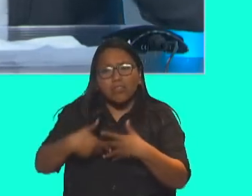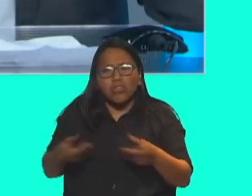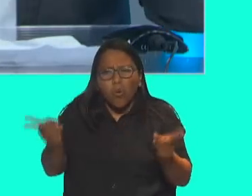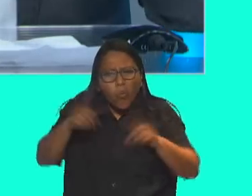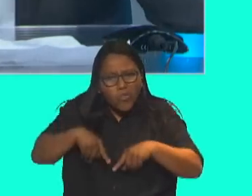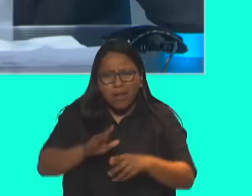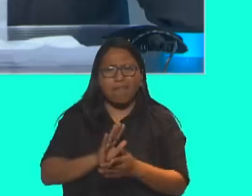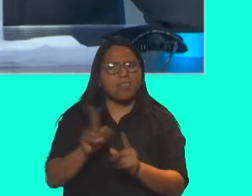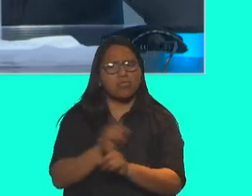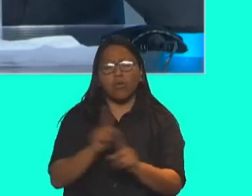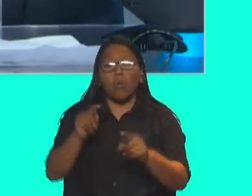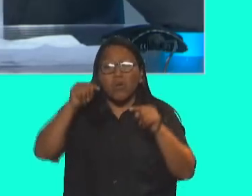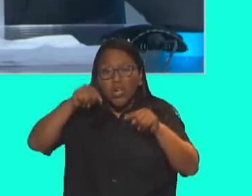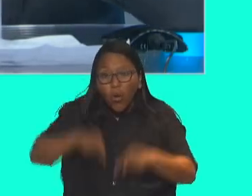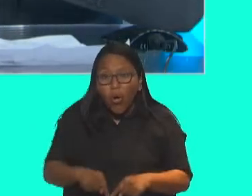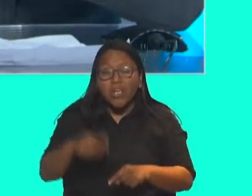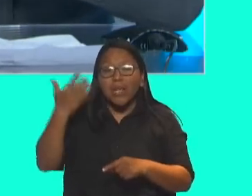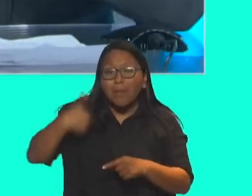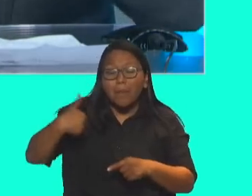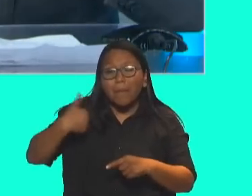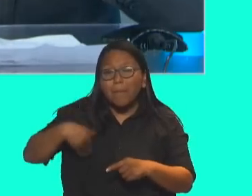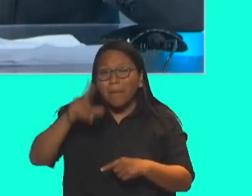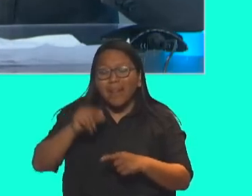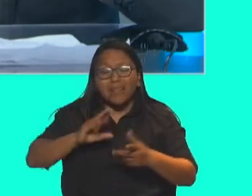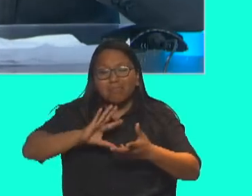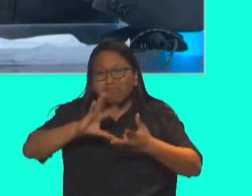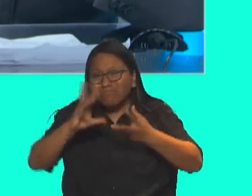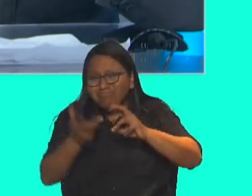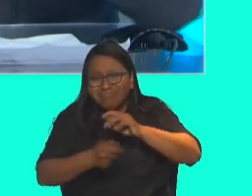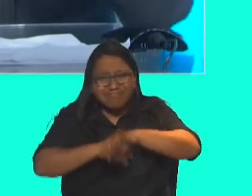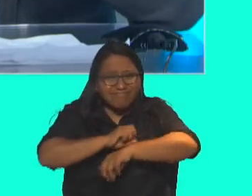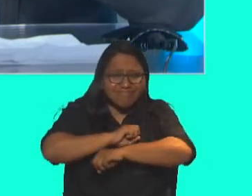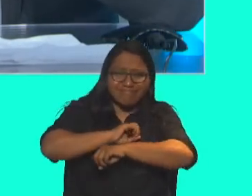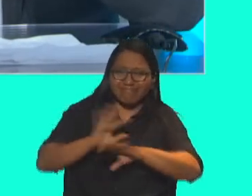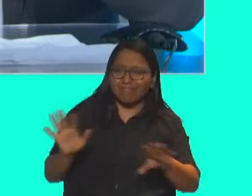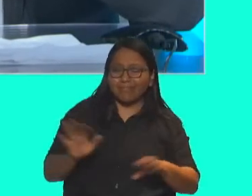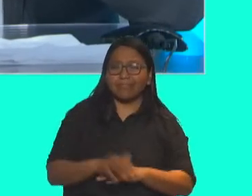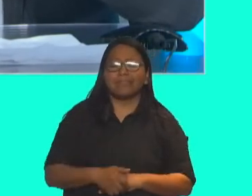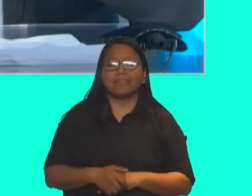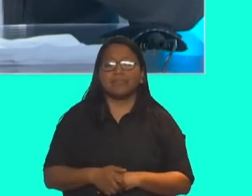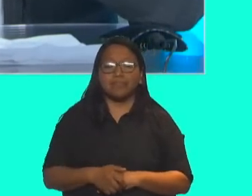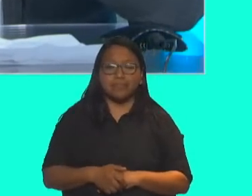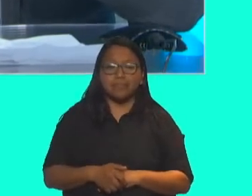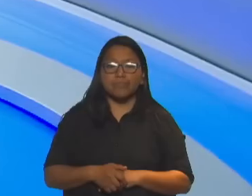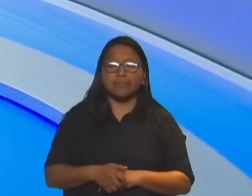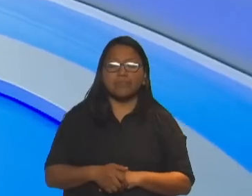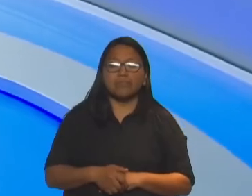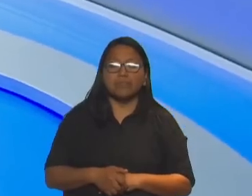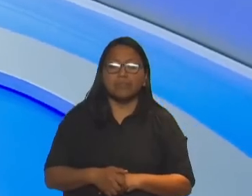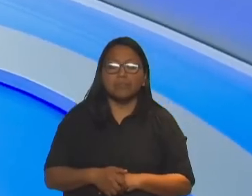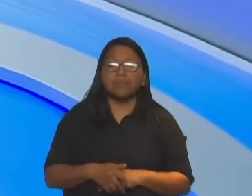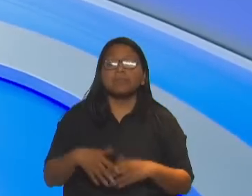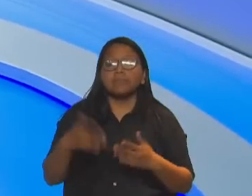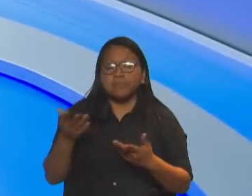porque hoy el país sería un caos pero un caos de final abierto sí igual también lo que dice